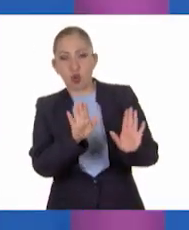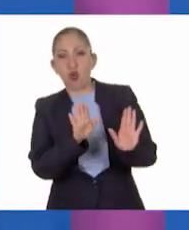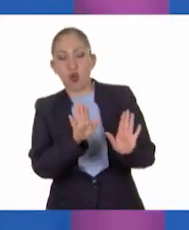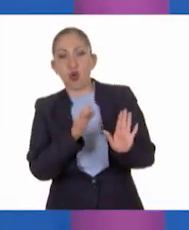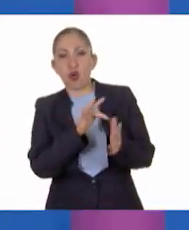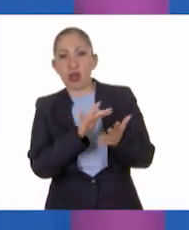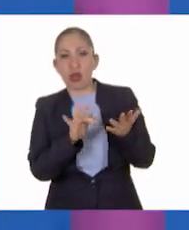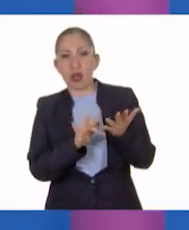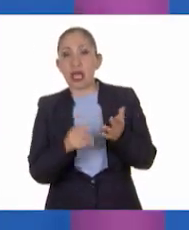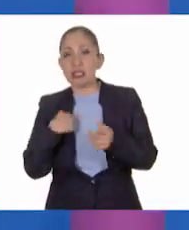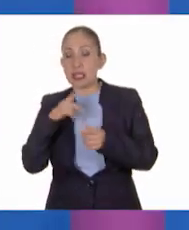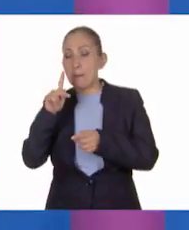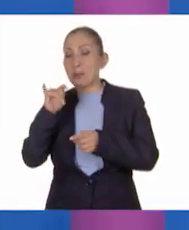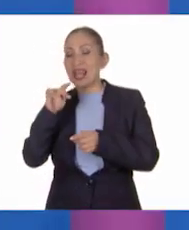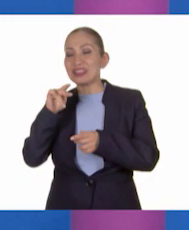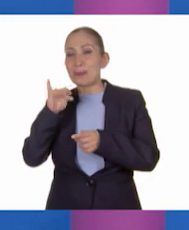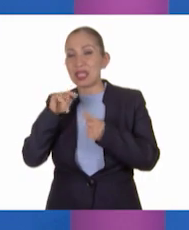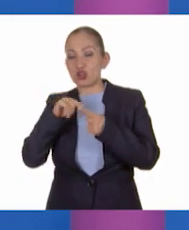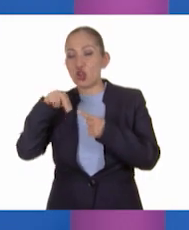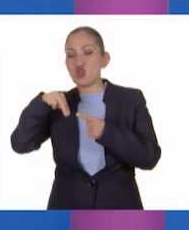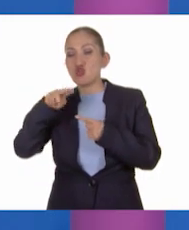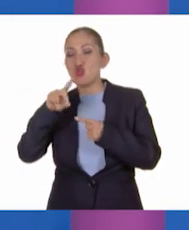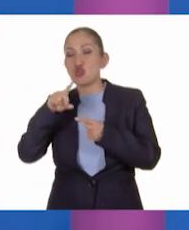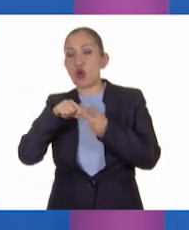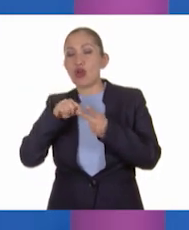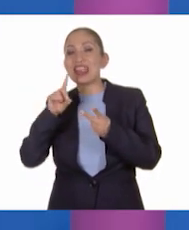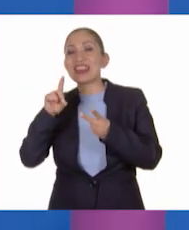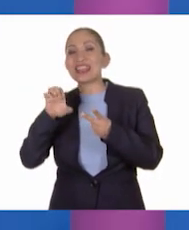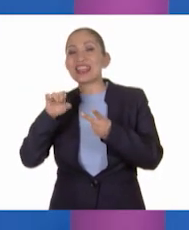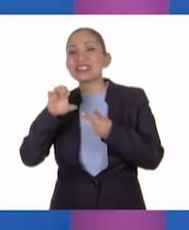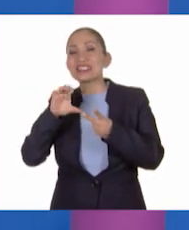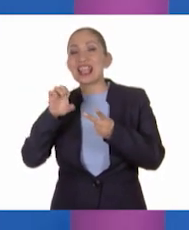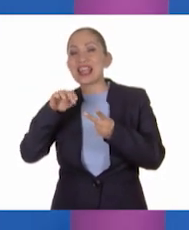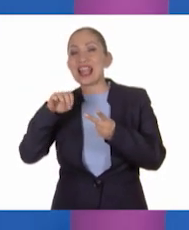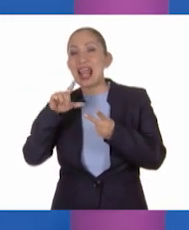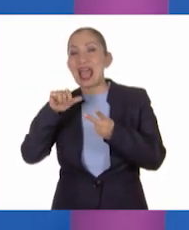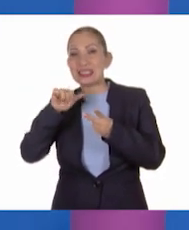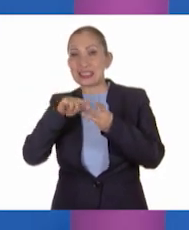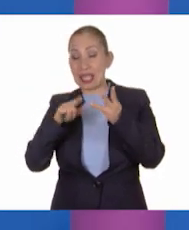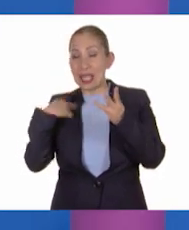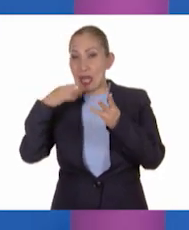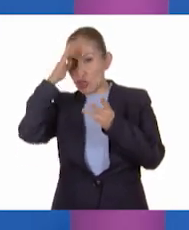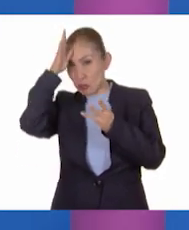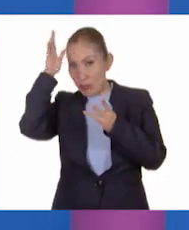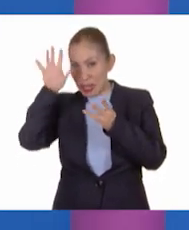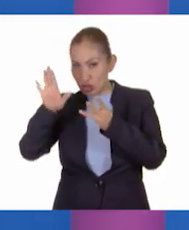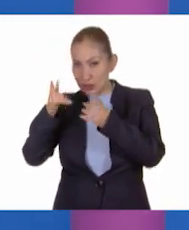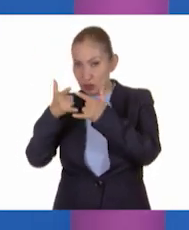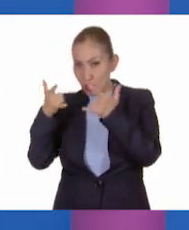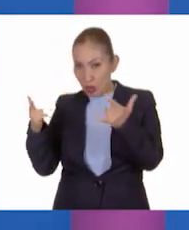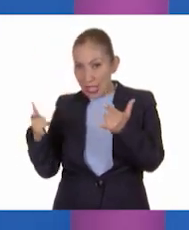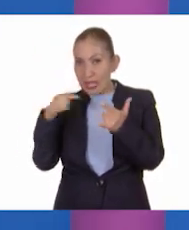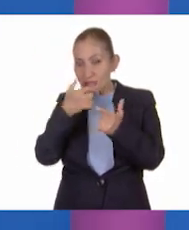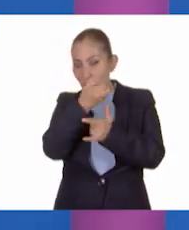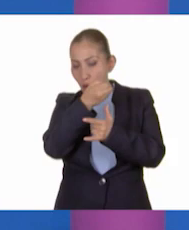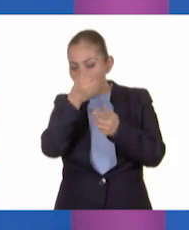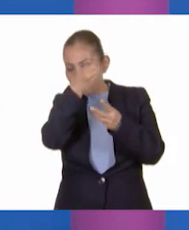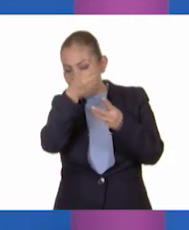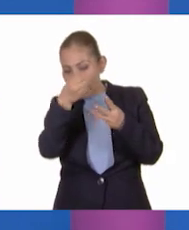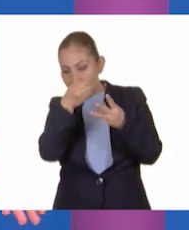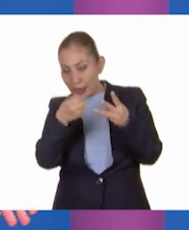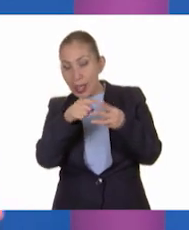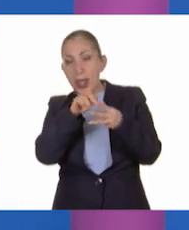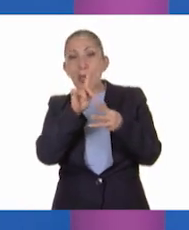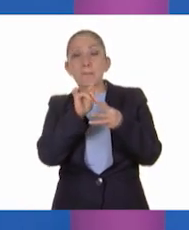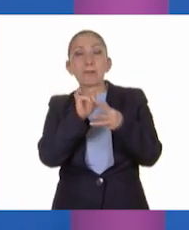Pues es planteamiento, nudo y desenlace, en el caso de Los Bomberos. Y se respeta esta estructura, pues en el